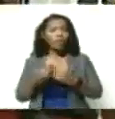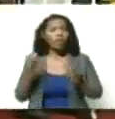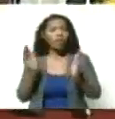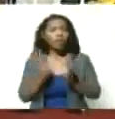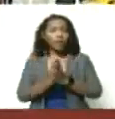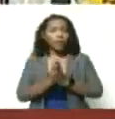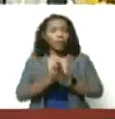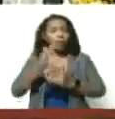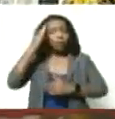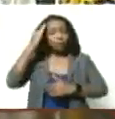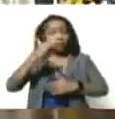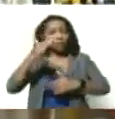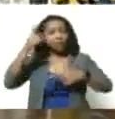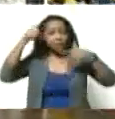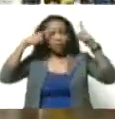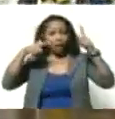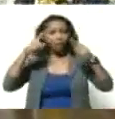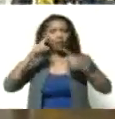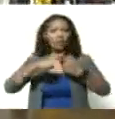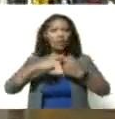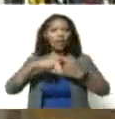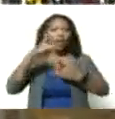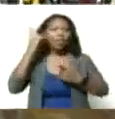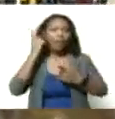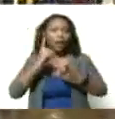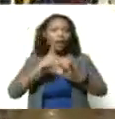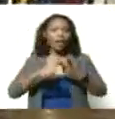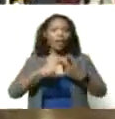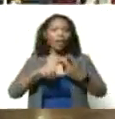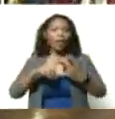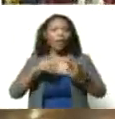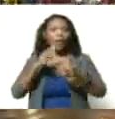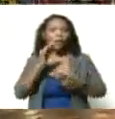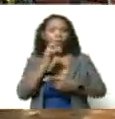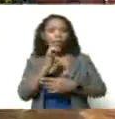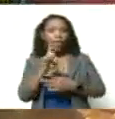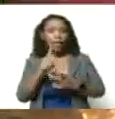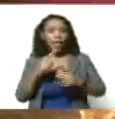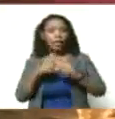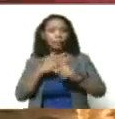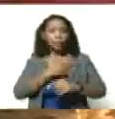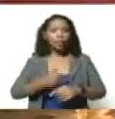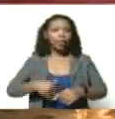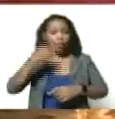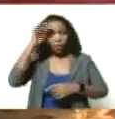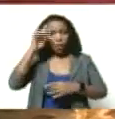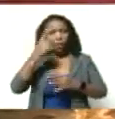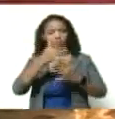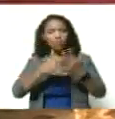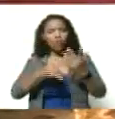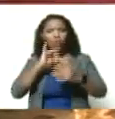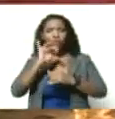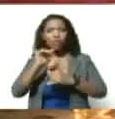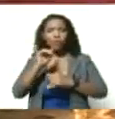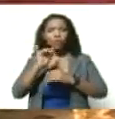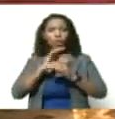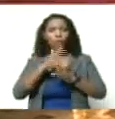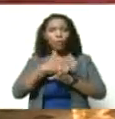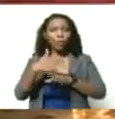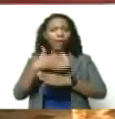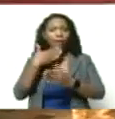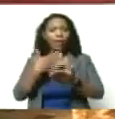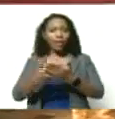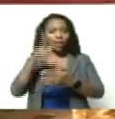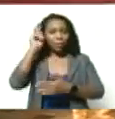Chávez, Fidel, Darío, Argimiro, Fabricio, irán a escucharte, a informarse. Gracias,